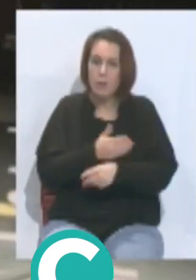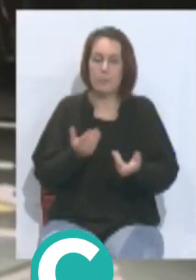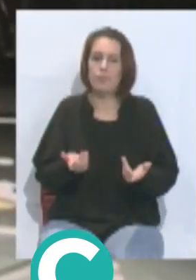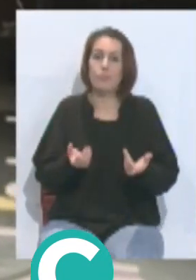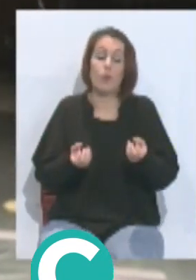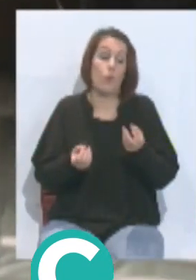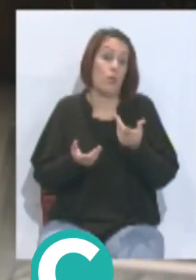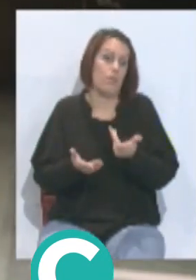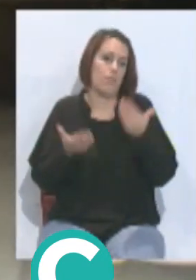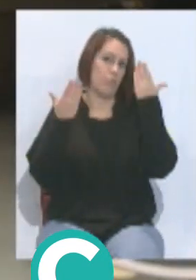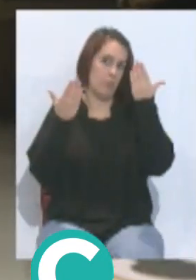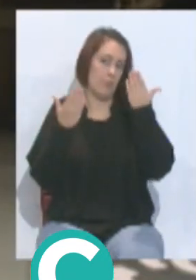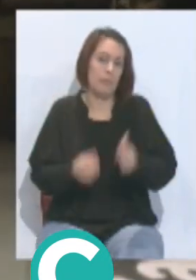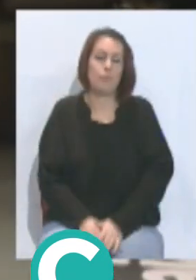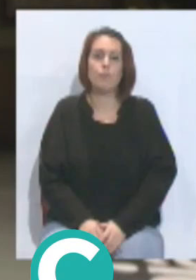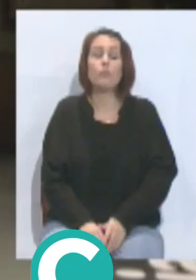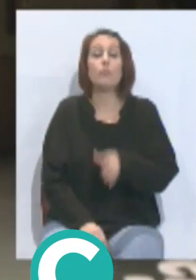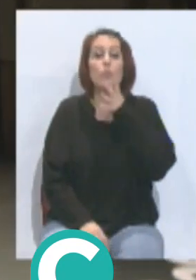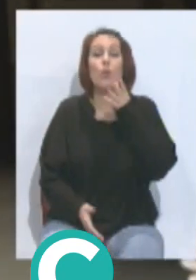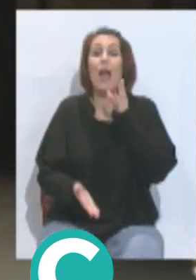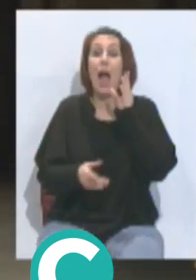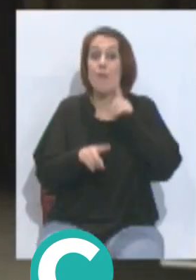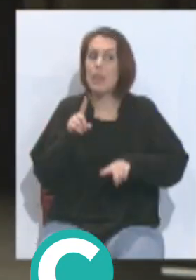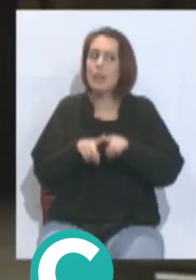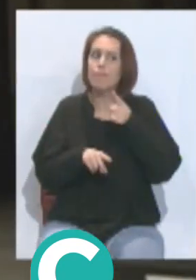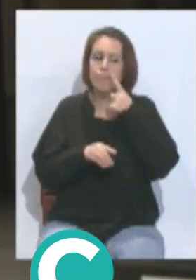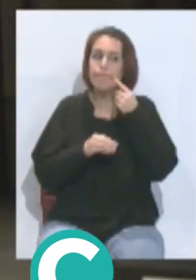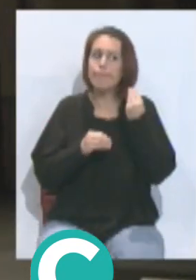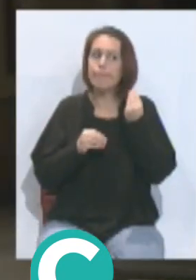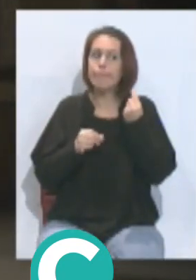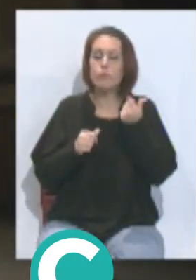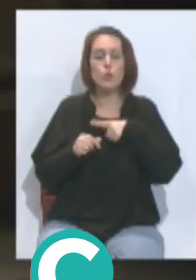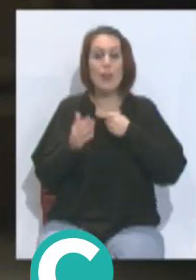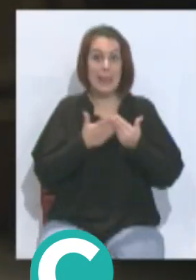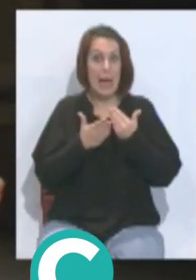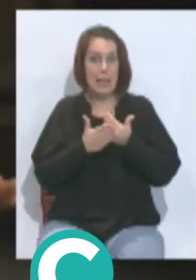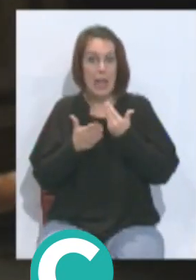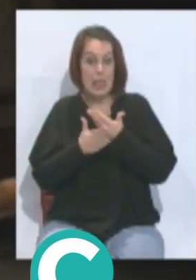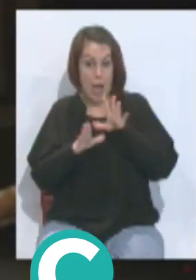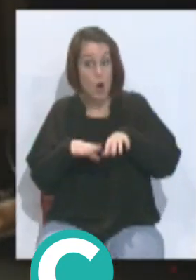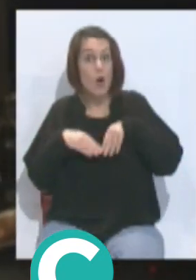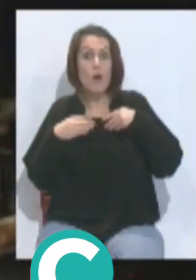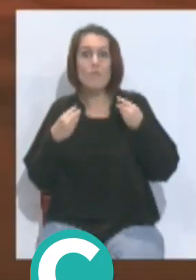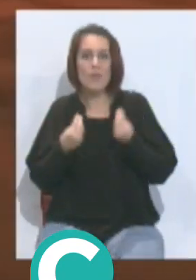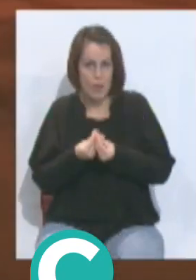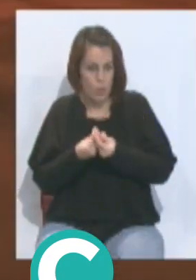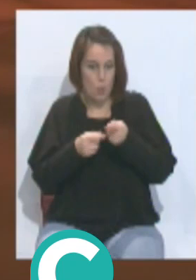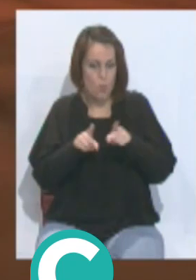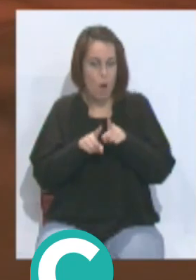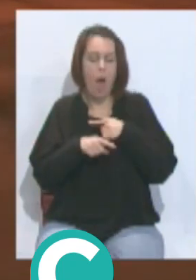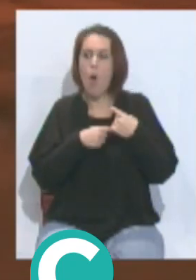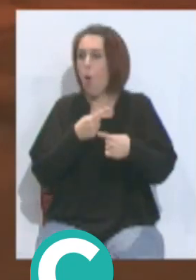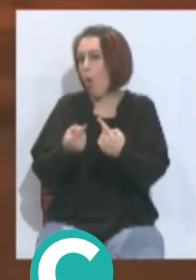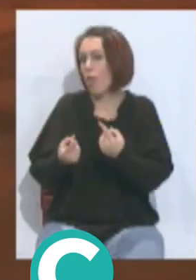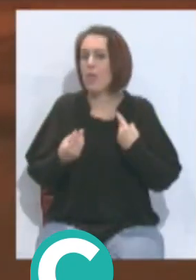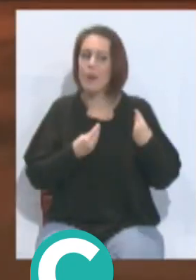y alabado, ¿no? No, lo digo porque a veces se tiene la sensación de que como convivimos en el día a día tanto con esto, ¿no?, es algo que